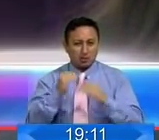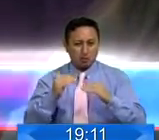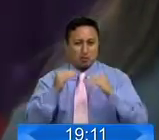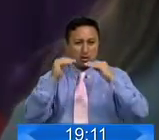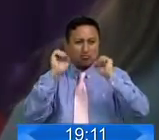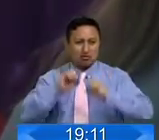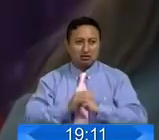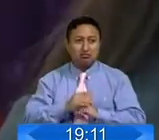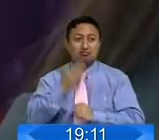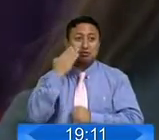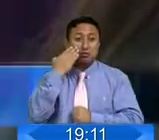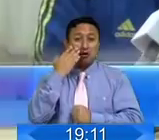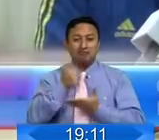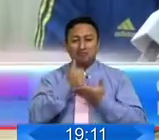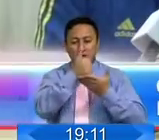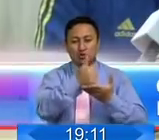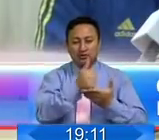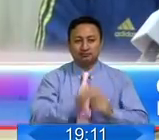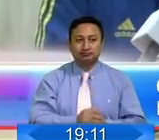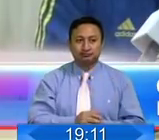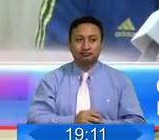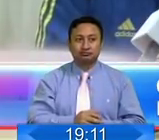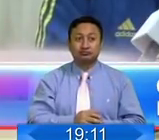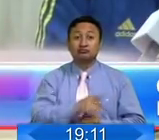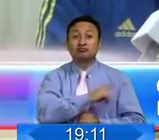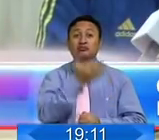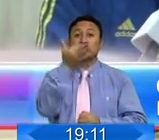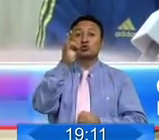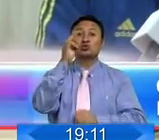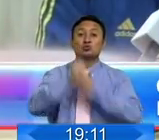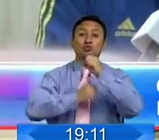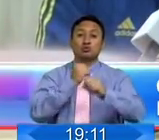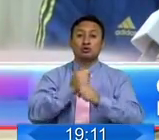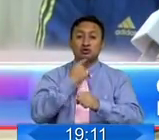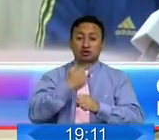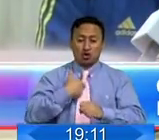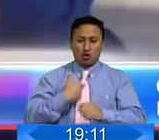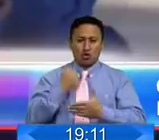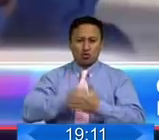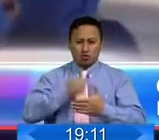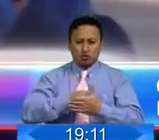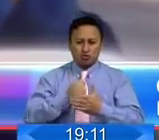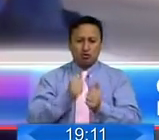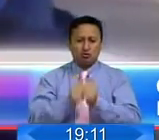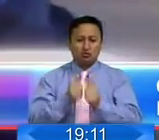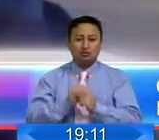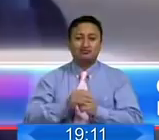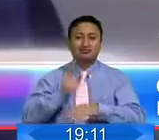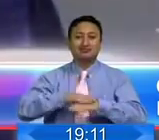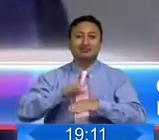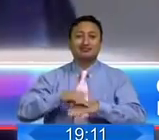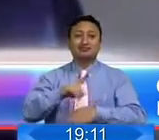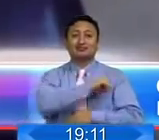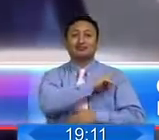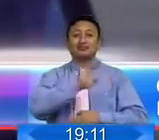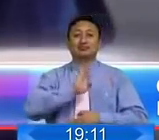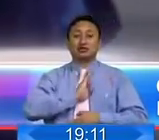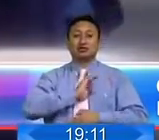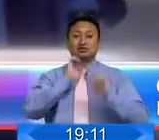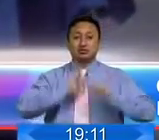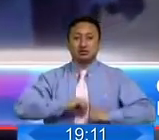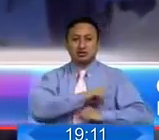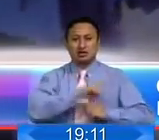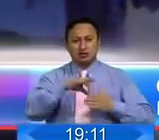a mi mamá. La marchista de 19 años asegura que su empeño deportivo se lo debe a su entrenador, quien ha sabido guiar